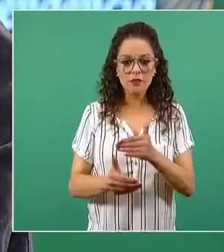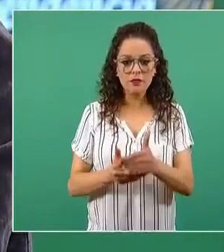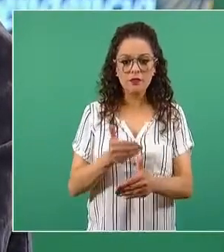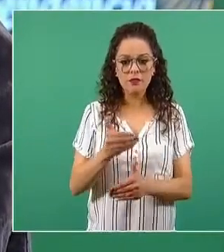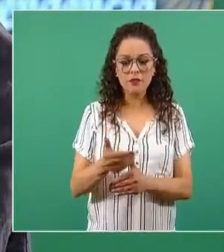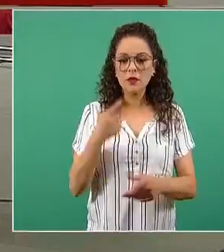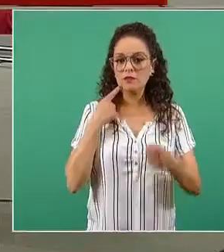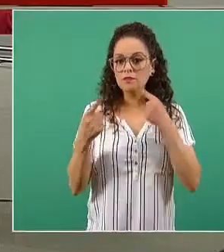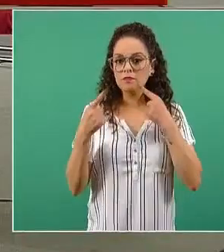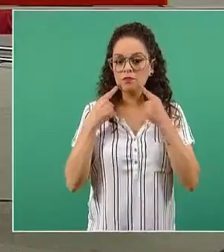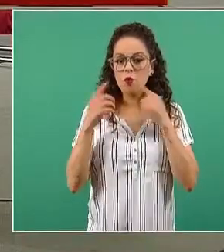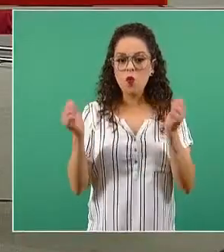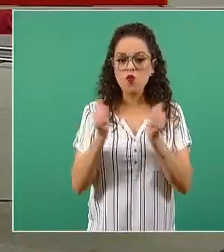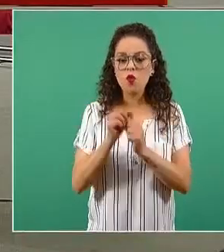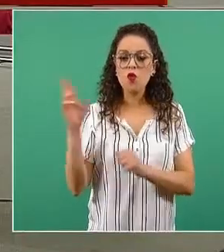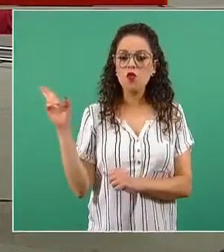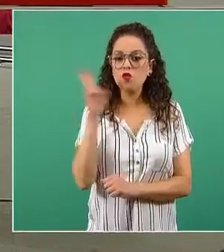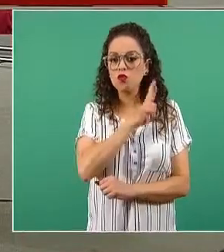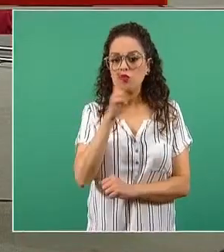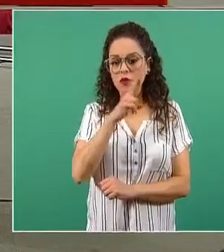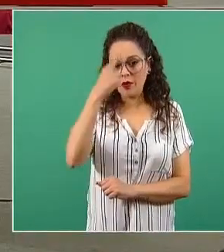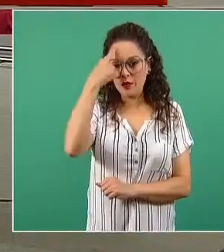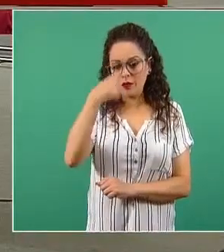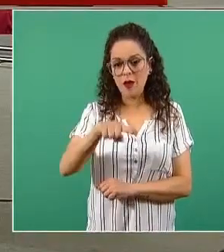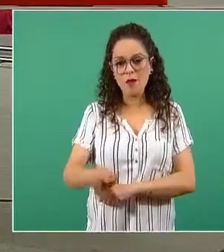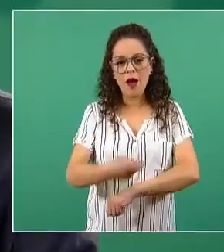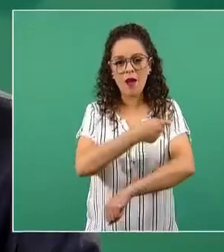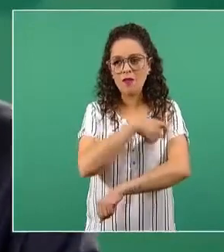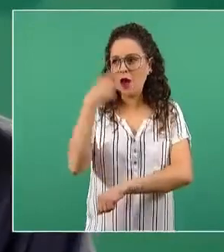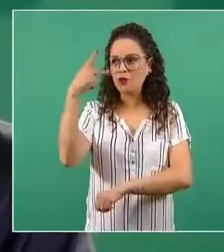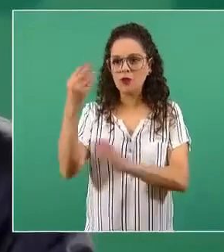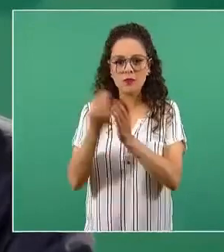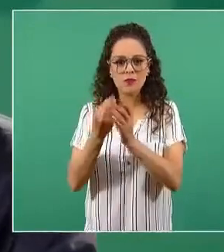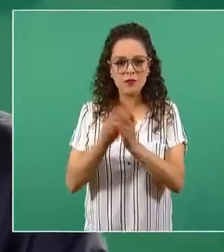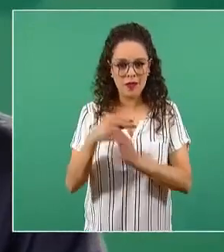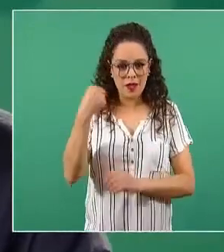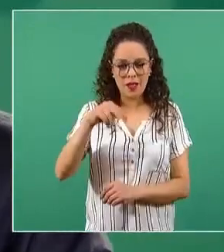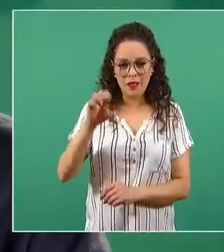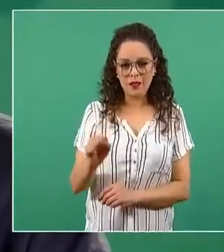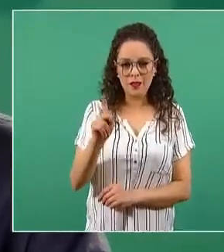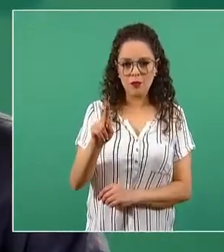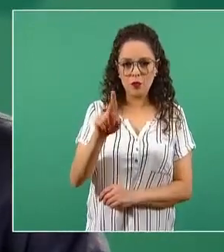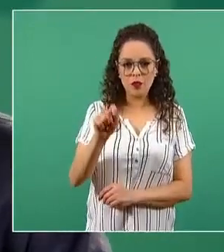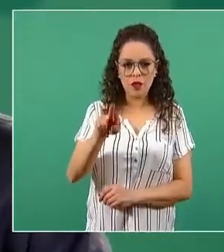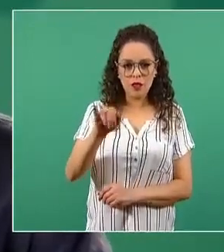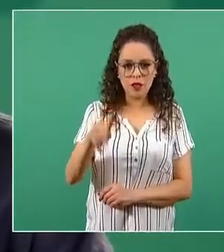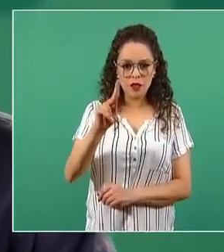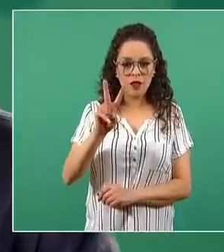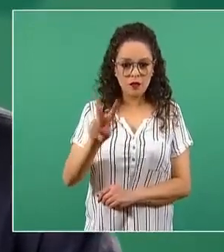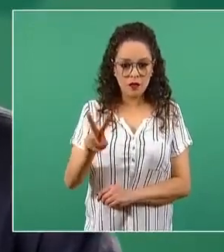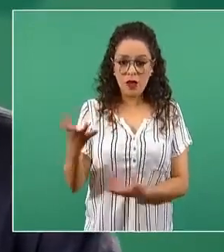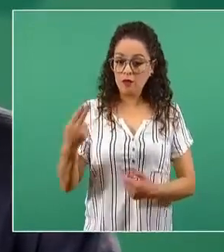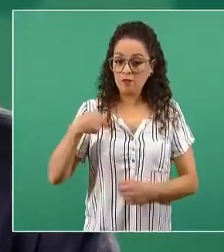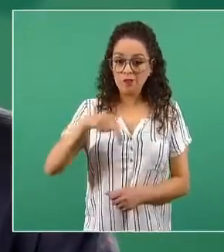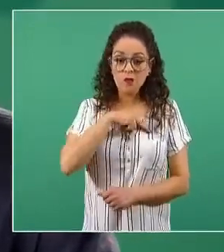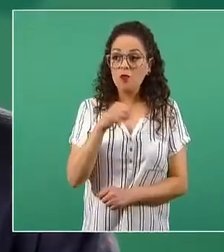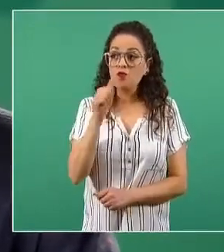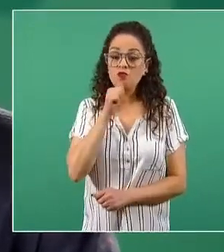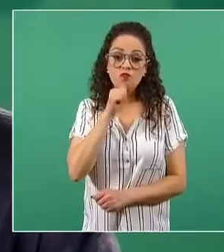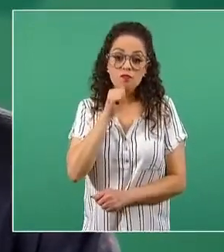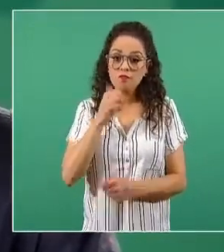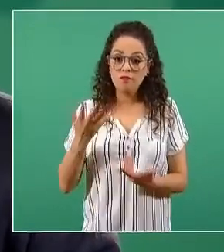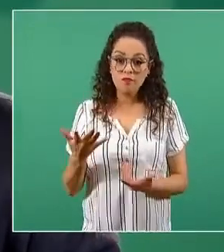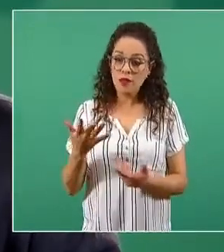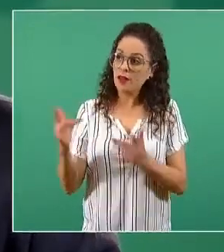sus negociaciones con Rusia para la vacuna Sputnik V. Nosotros no habíamos logrado tener los canales apropiados de acercamiento hasta que el